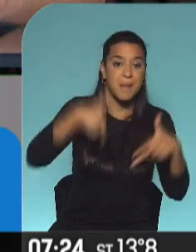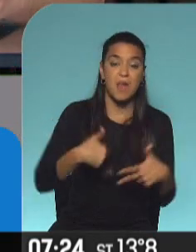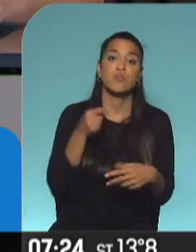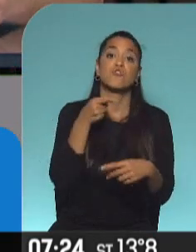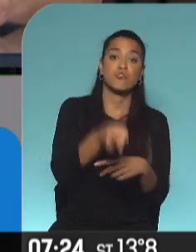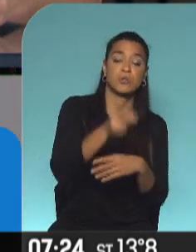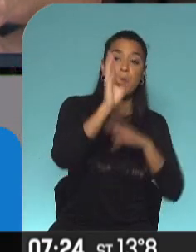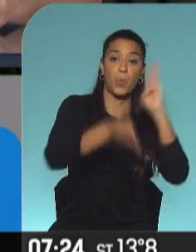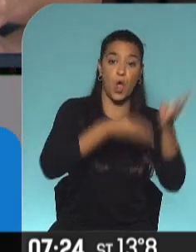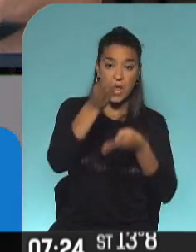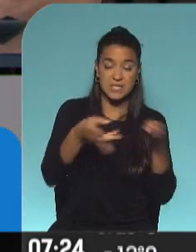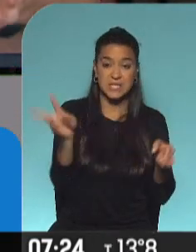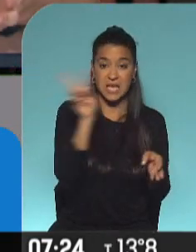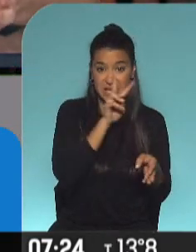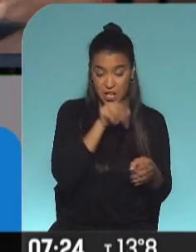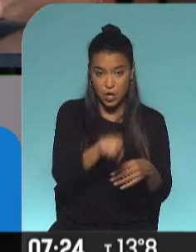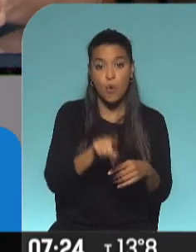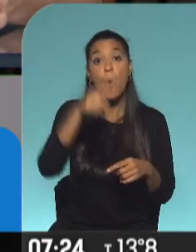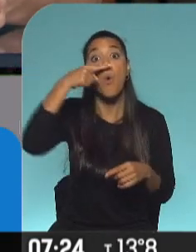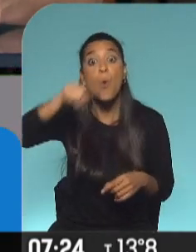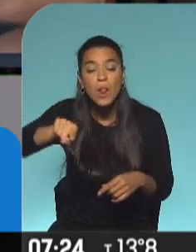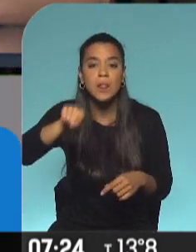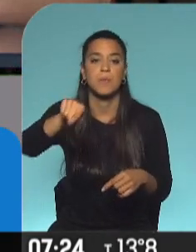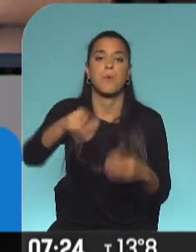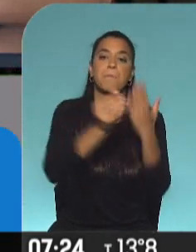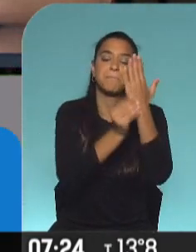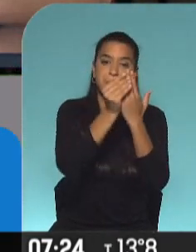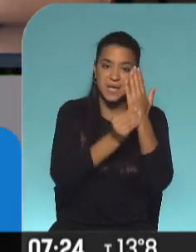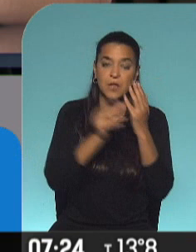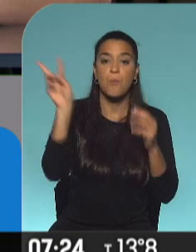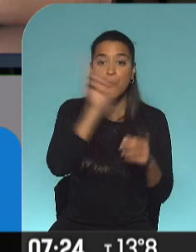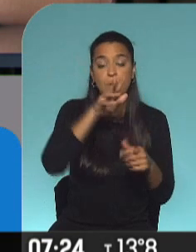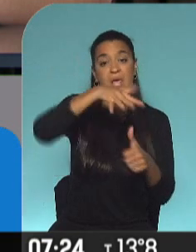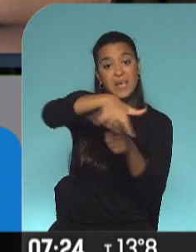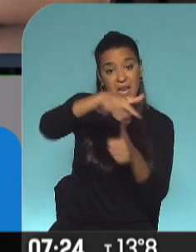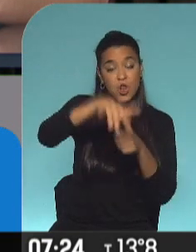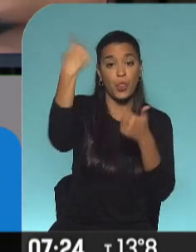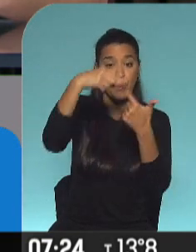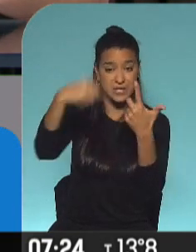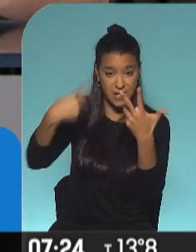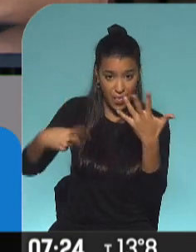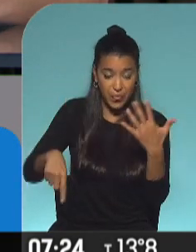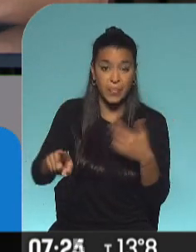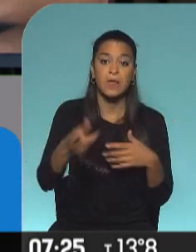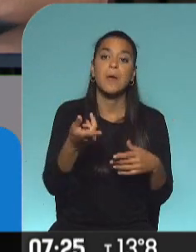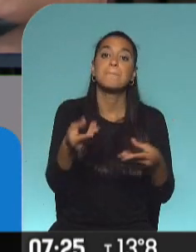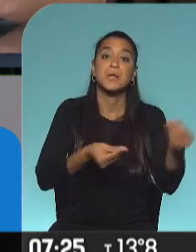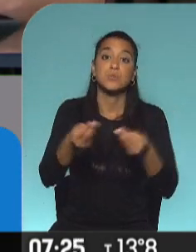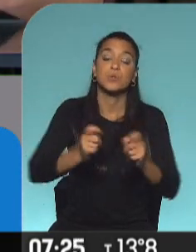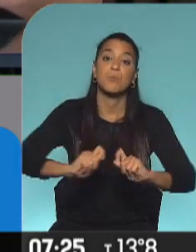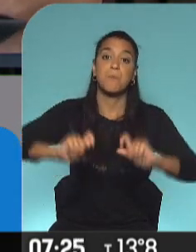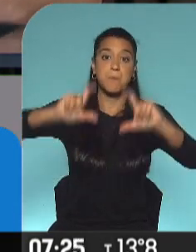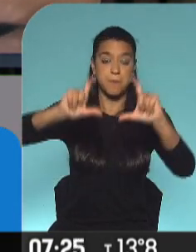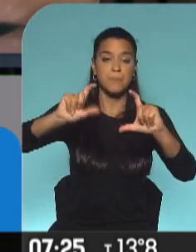contra las violencias de género. Y en último lugar, el Ministerio de Mujeres, Géneros y Diversidad, que aumentó su presupuesto